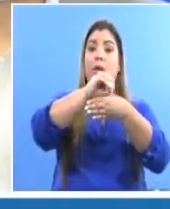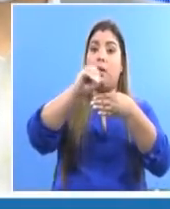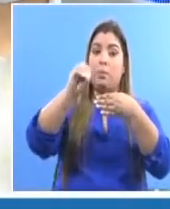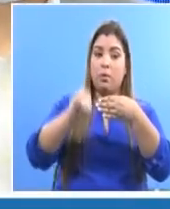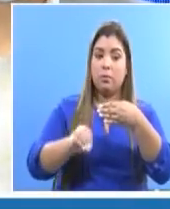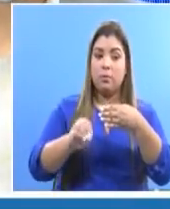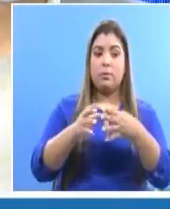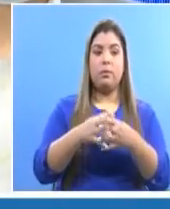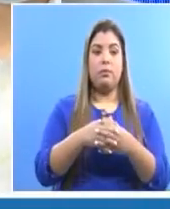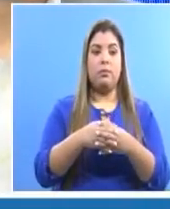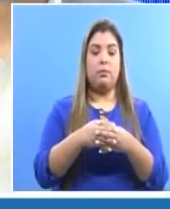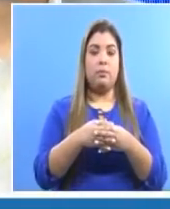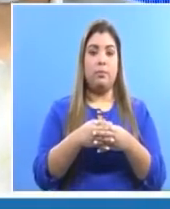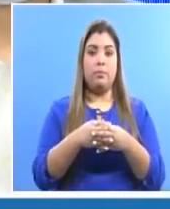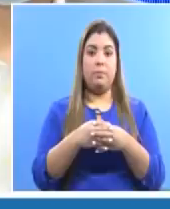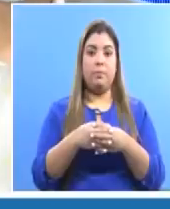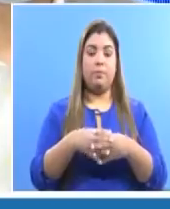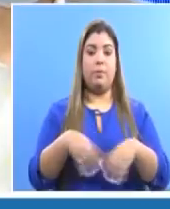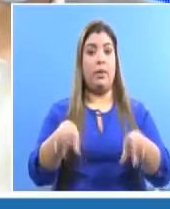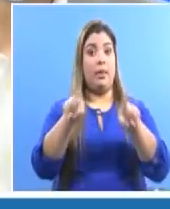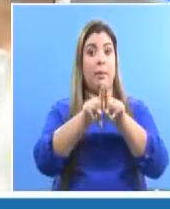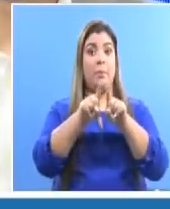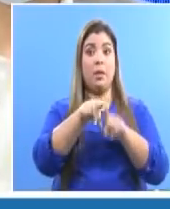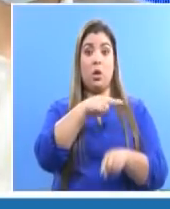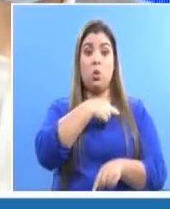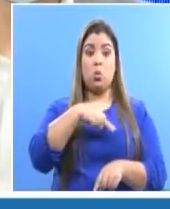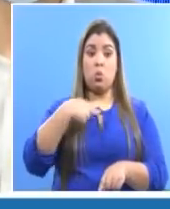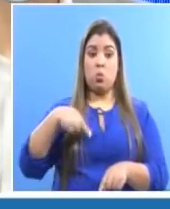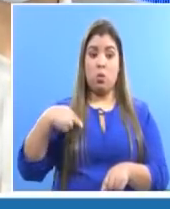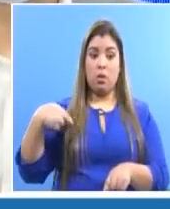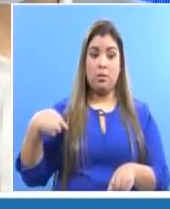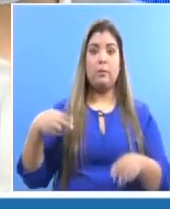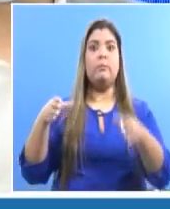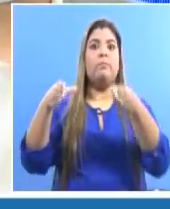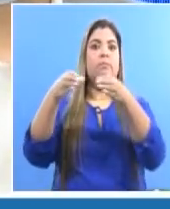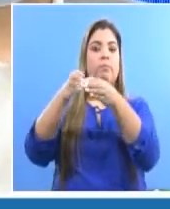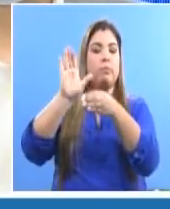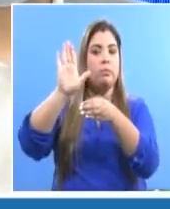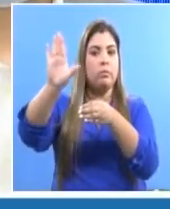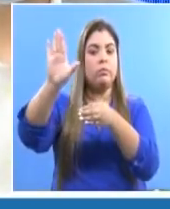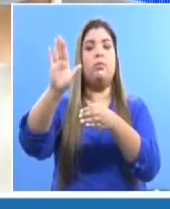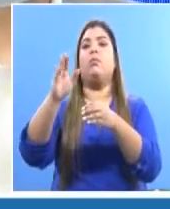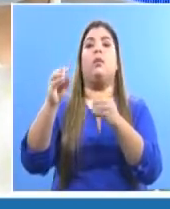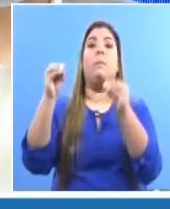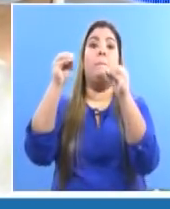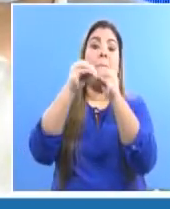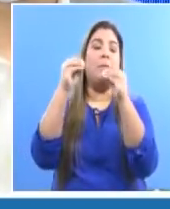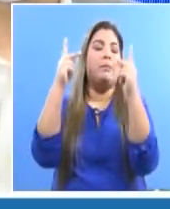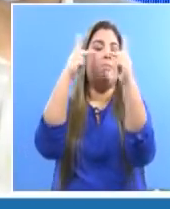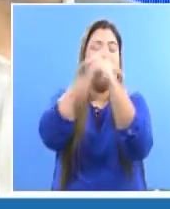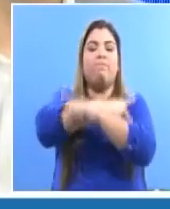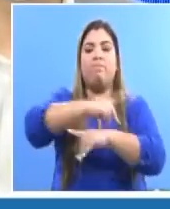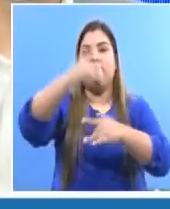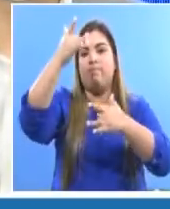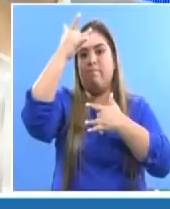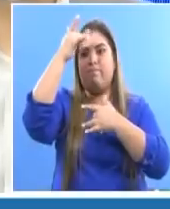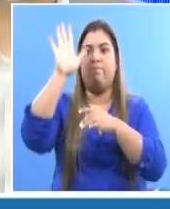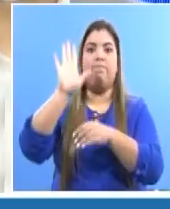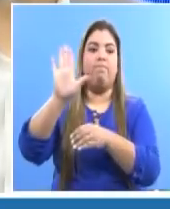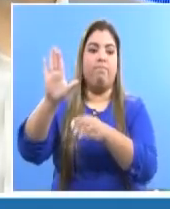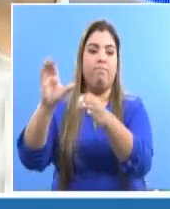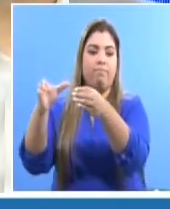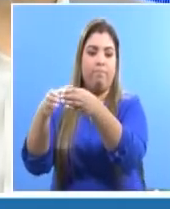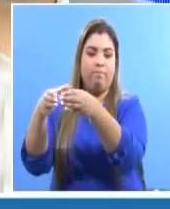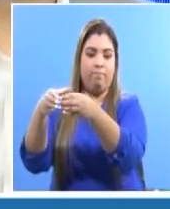e incluso también en la zona de Gunayala. Observamos que han sido aquellos que han sido más afectados, sobre todo por